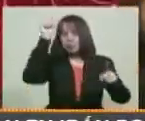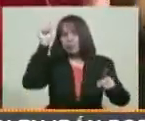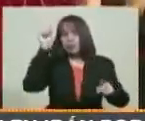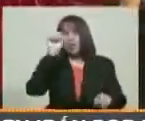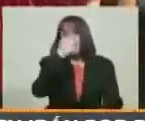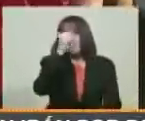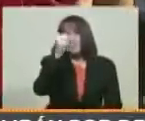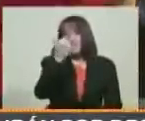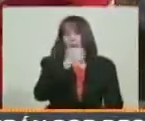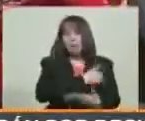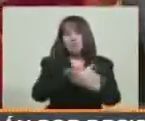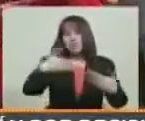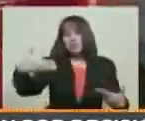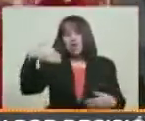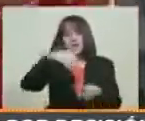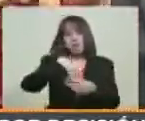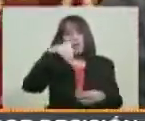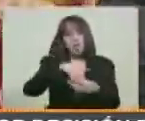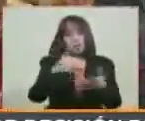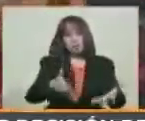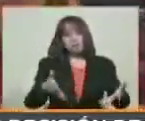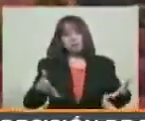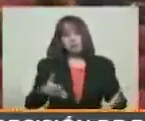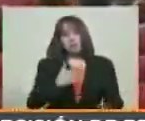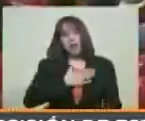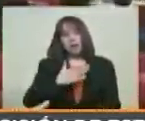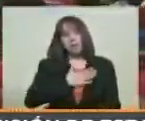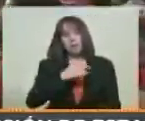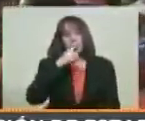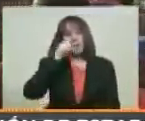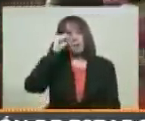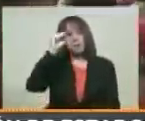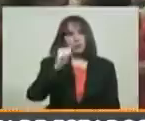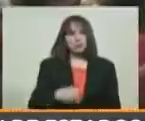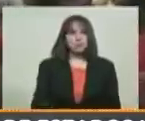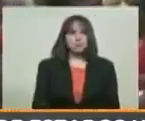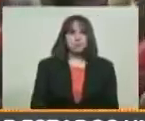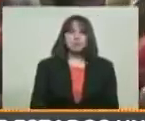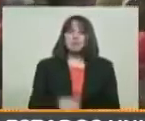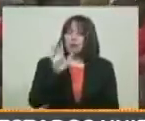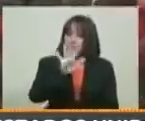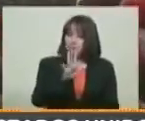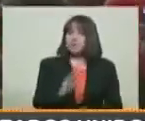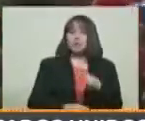10 millones de votos para Nicolás Maduro Moro. Así va a ser.